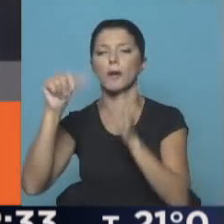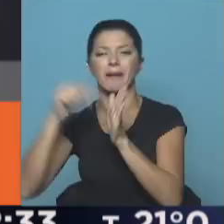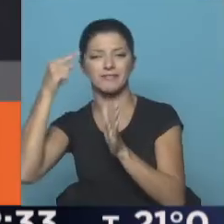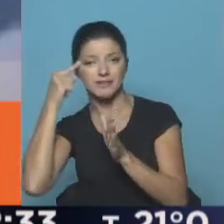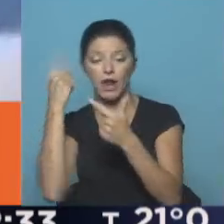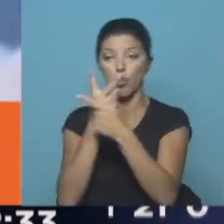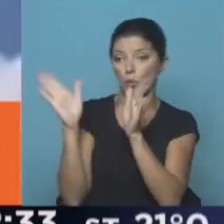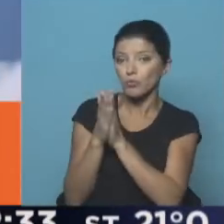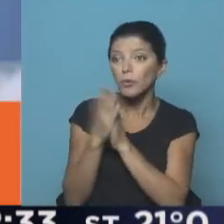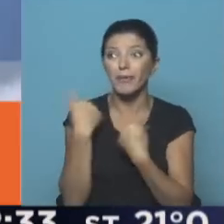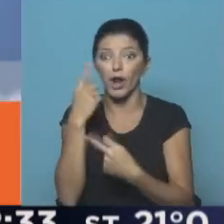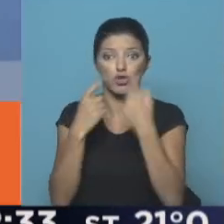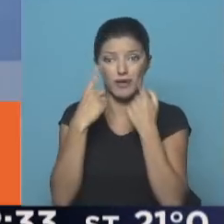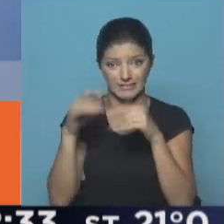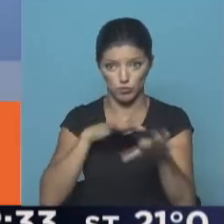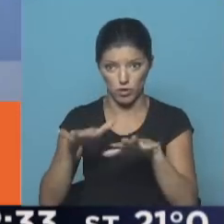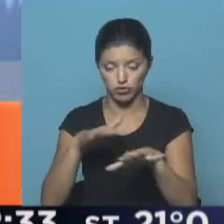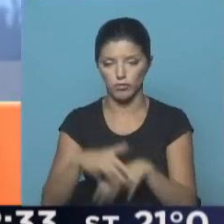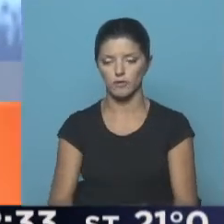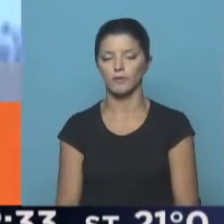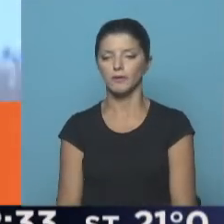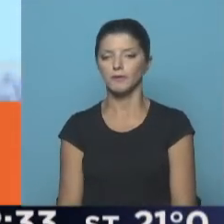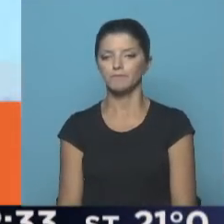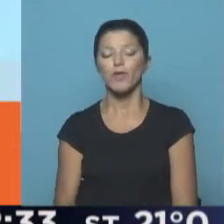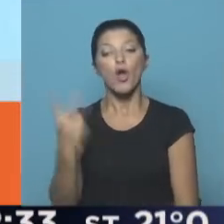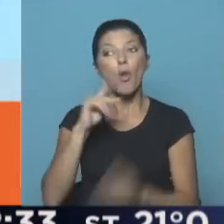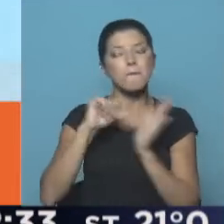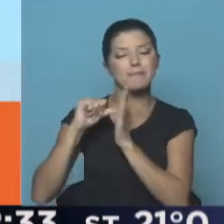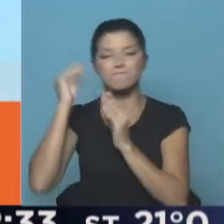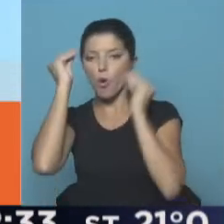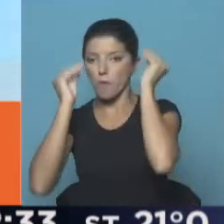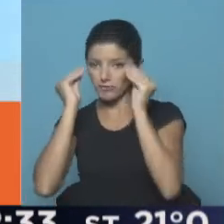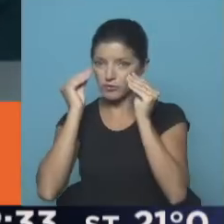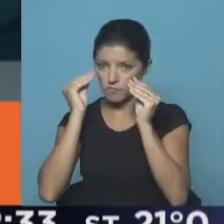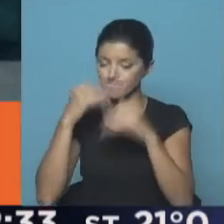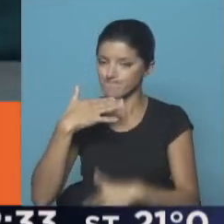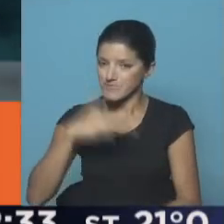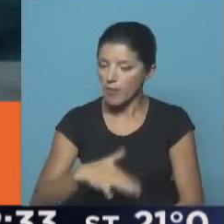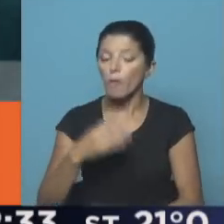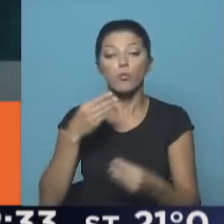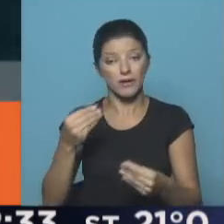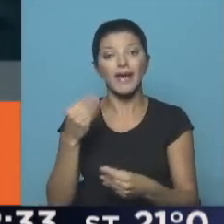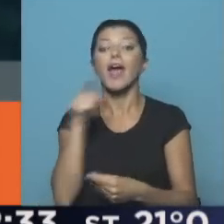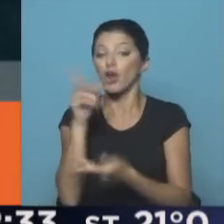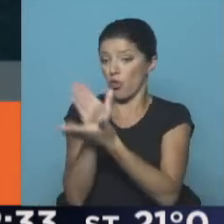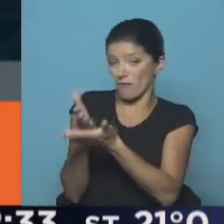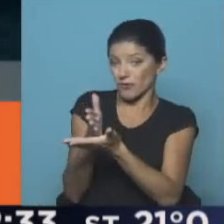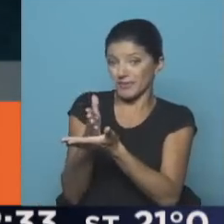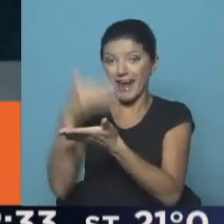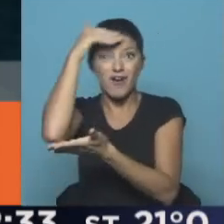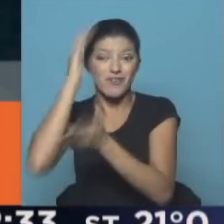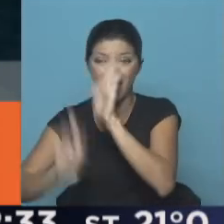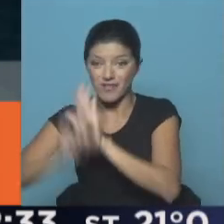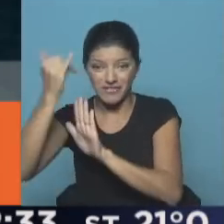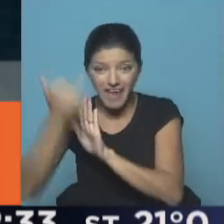la situación. La preocupación de ambos países es comprensible. Tienen fronteras comunes con Corea del Norte